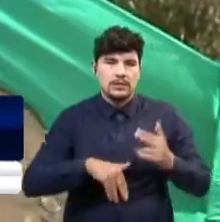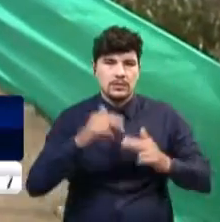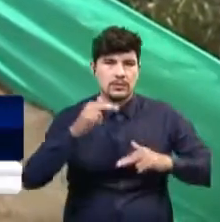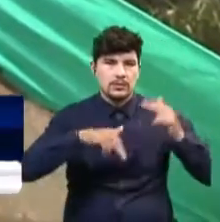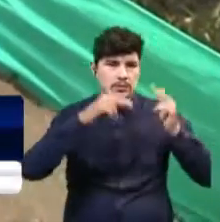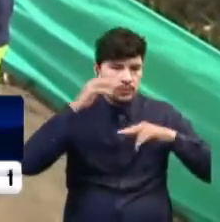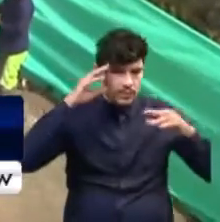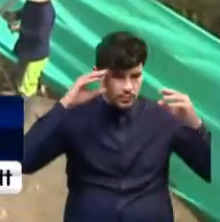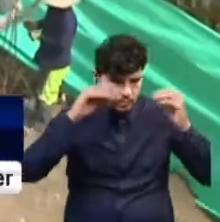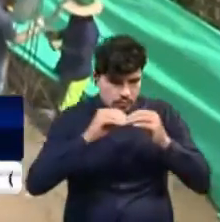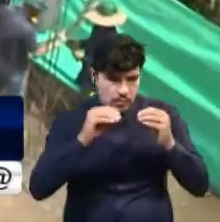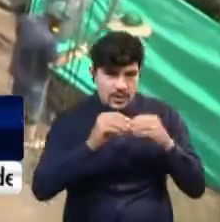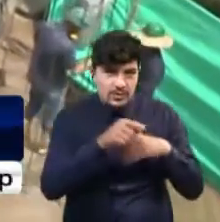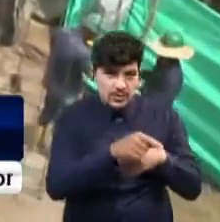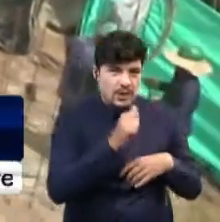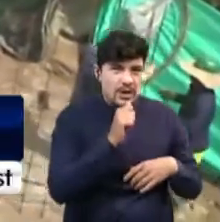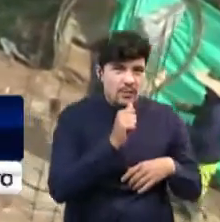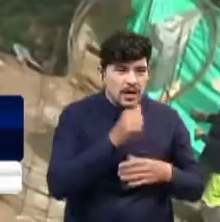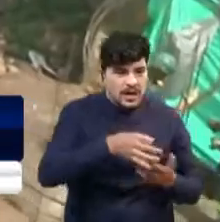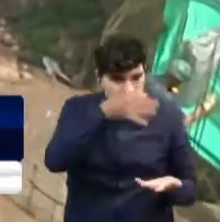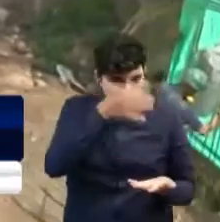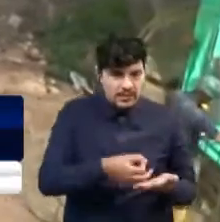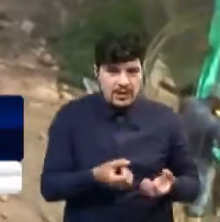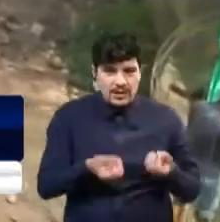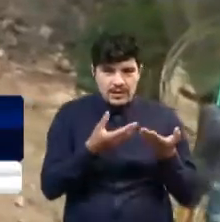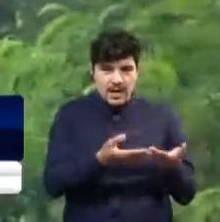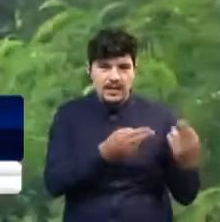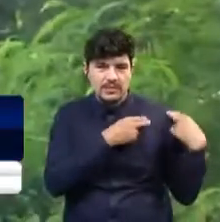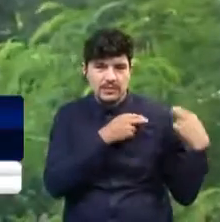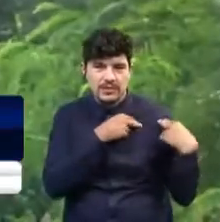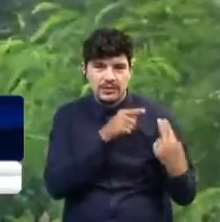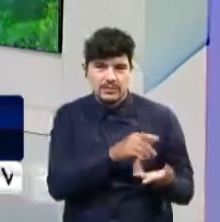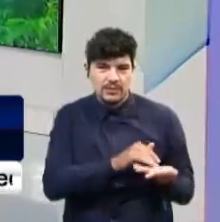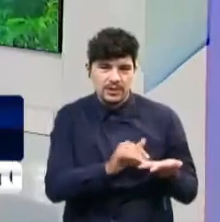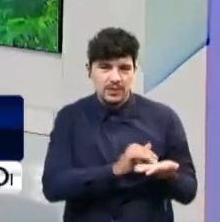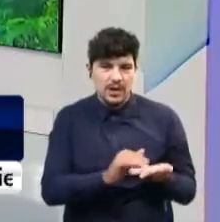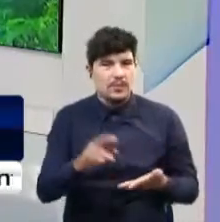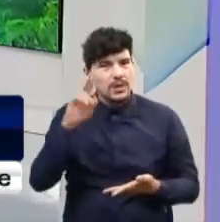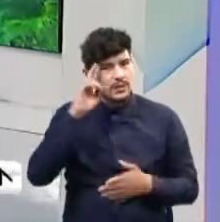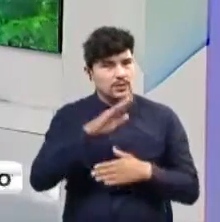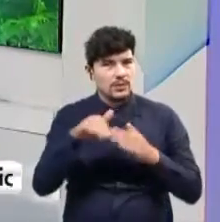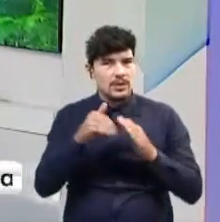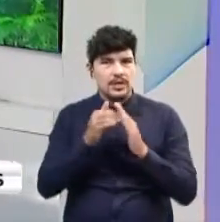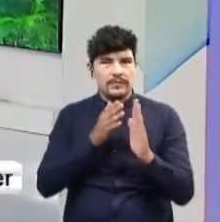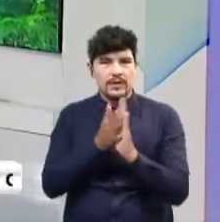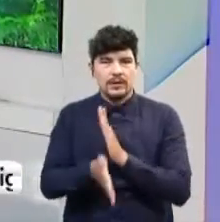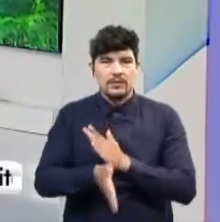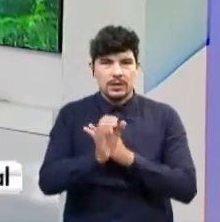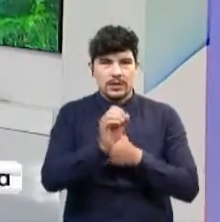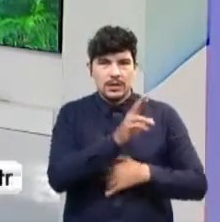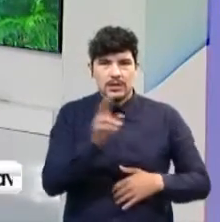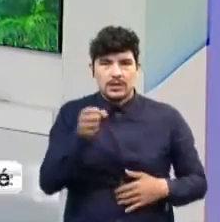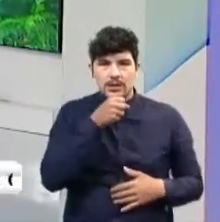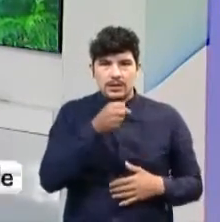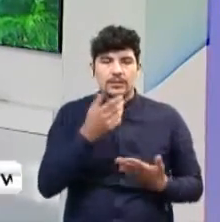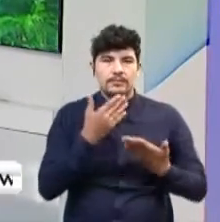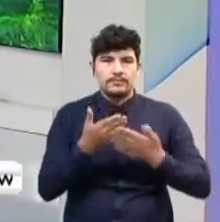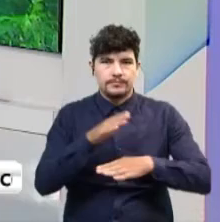Invías y por supuesto con Aguas Capital, encargada de solucionar o no esta situación. Esta es toda la información por el momento con la cámara de